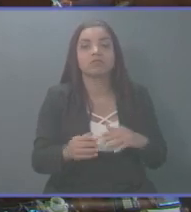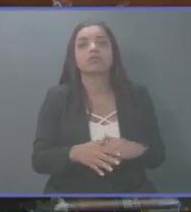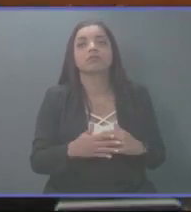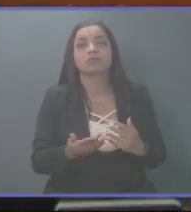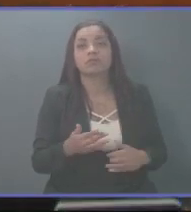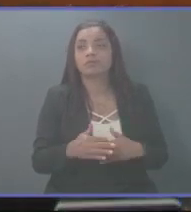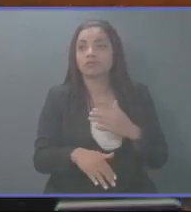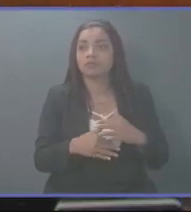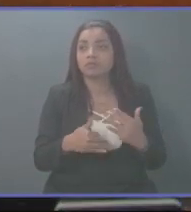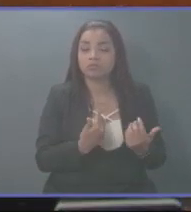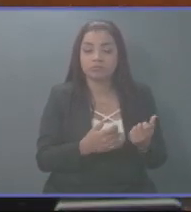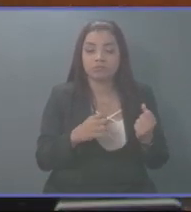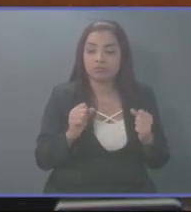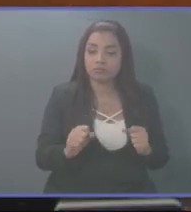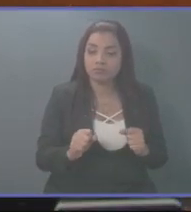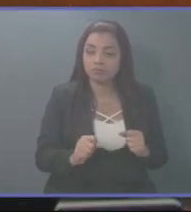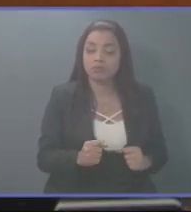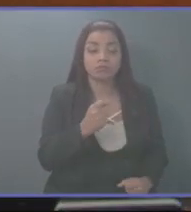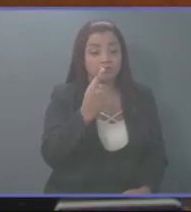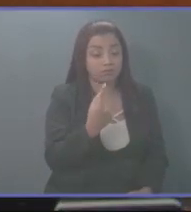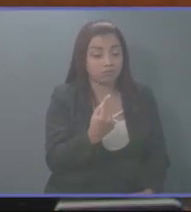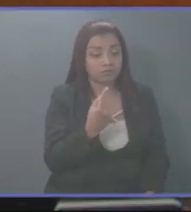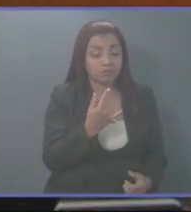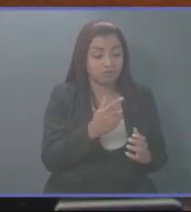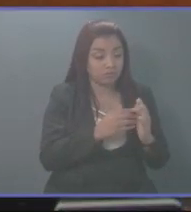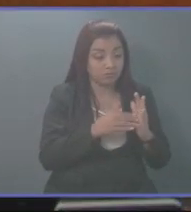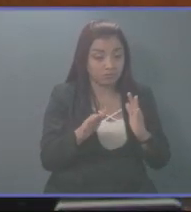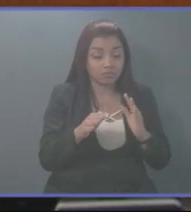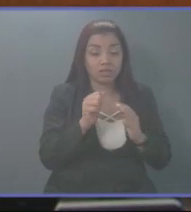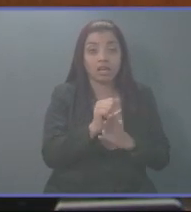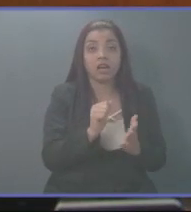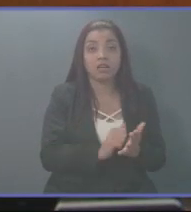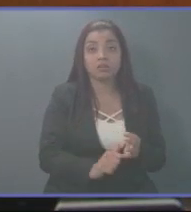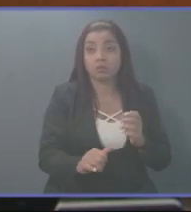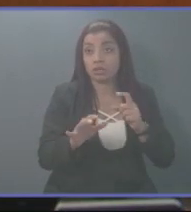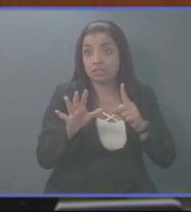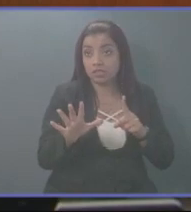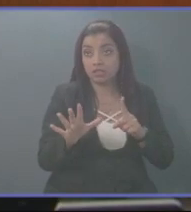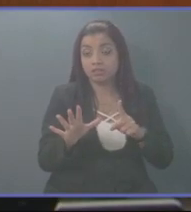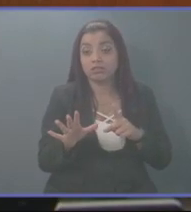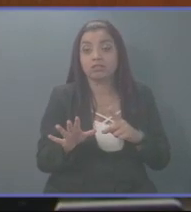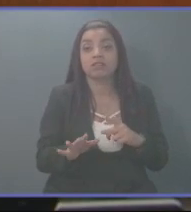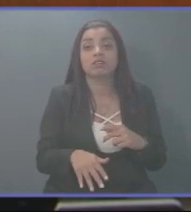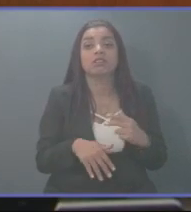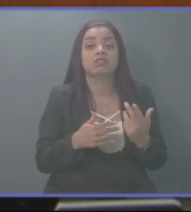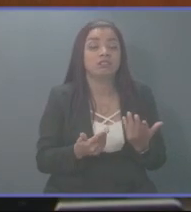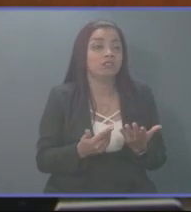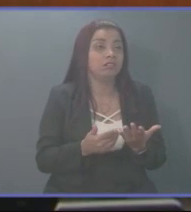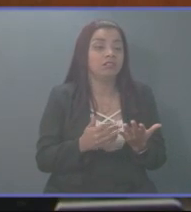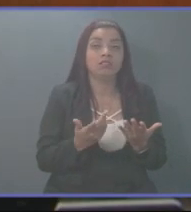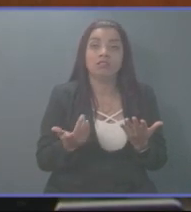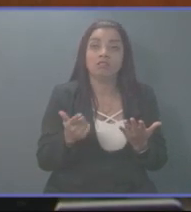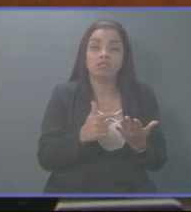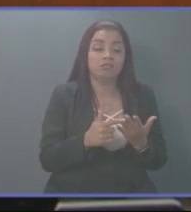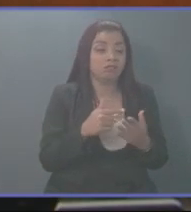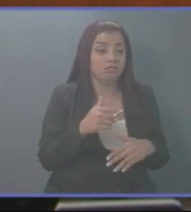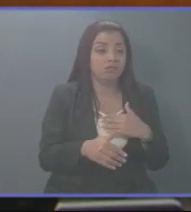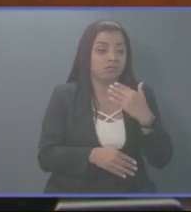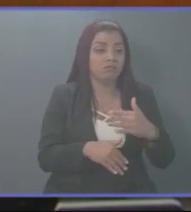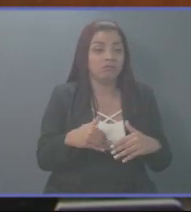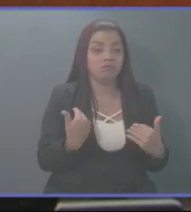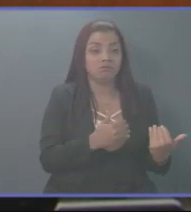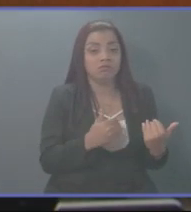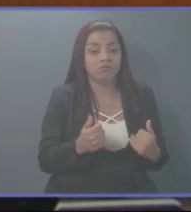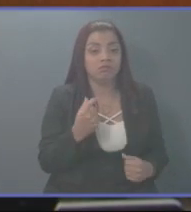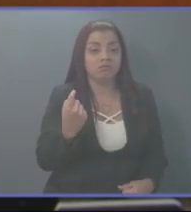Fases a la atención a personas desplazadas. Artículo 6. Las fases de atención